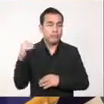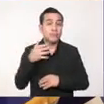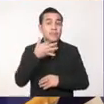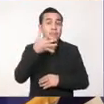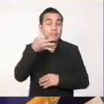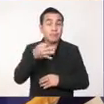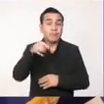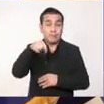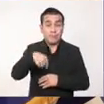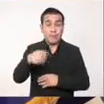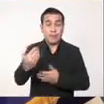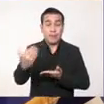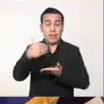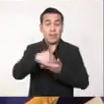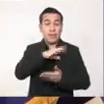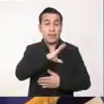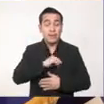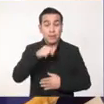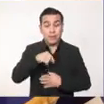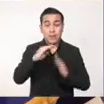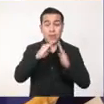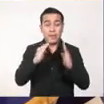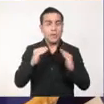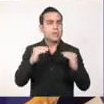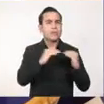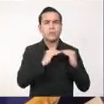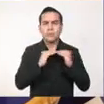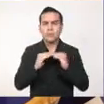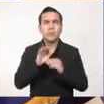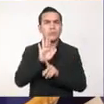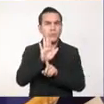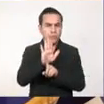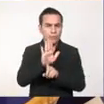acreditadas en nuestro país, bienvenidos a esta que es su casa también.